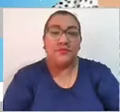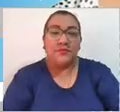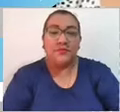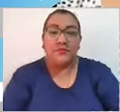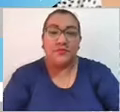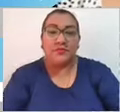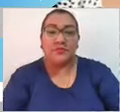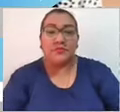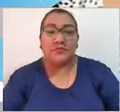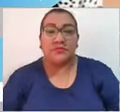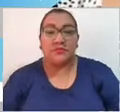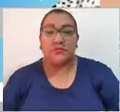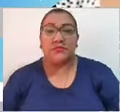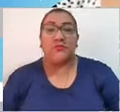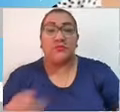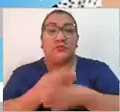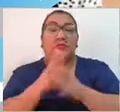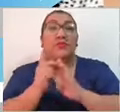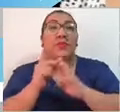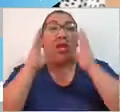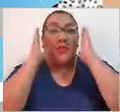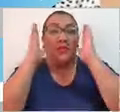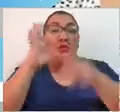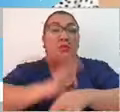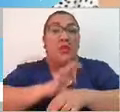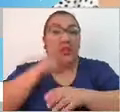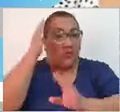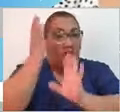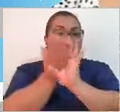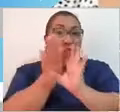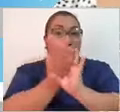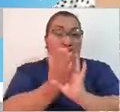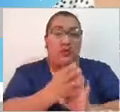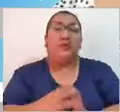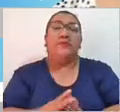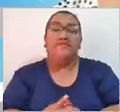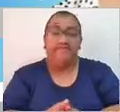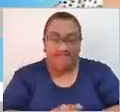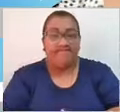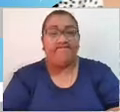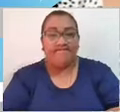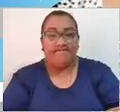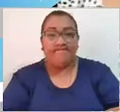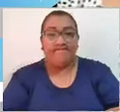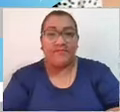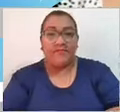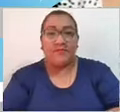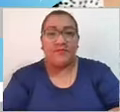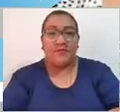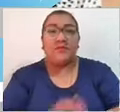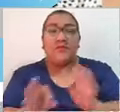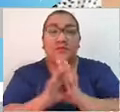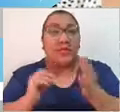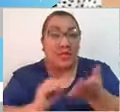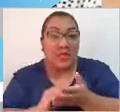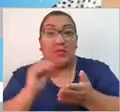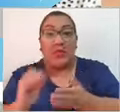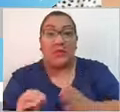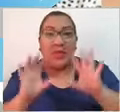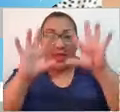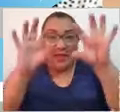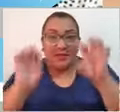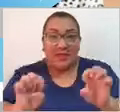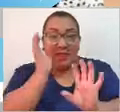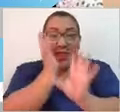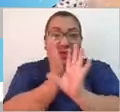los canales de atención médica y psicológica. En los canales de atención psicológica va a tener que pasar un examen psicológico